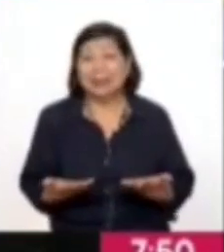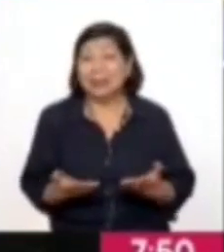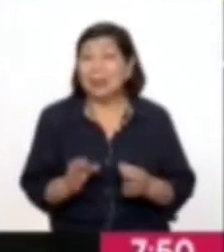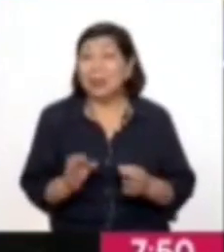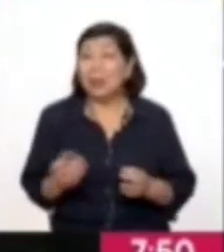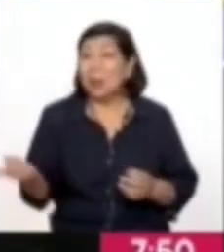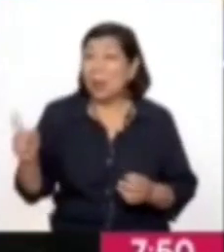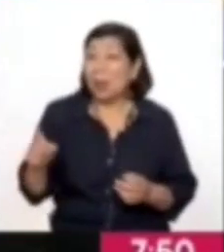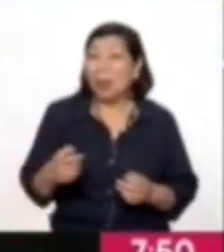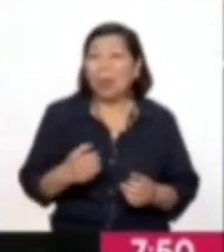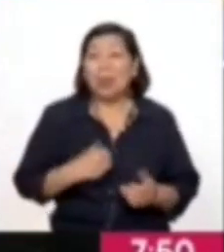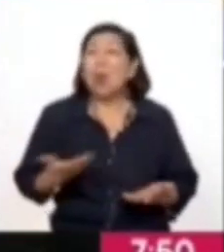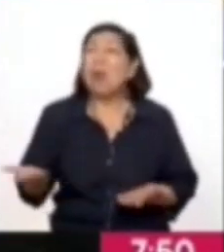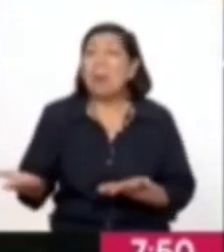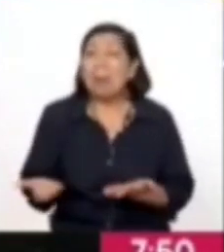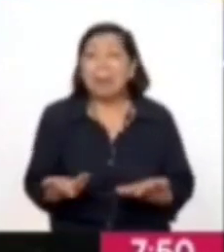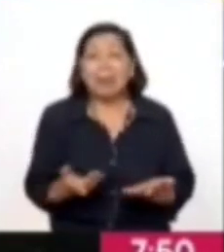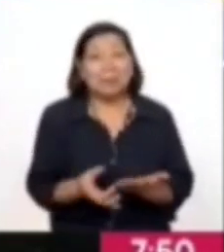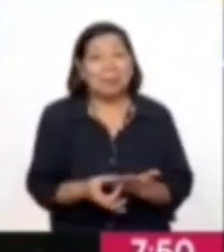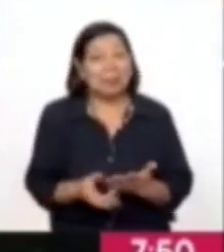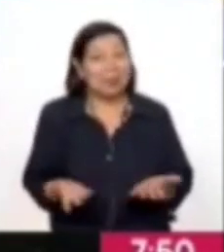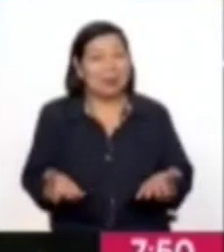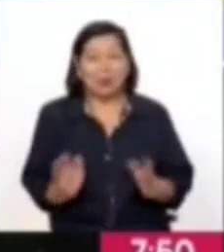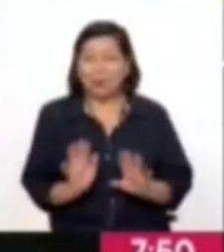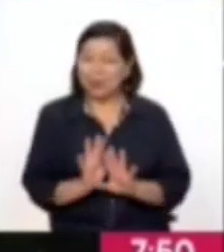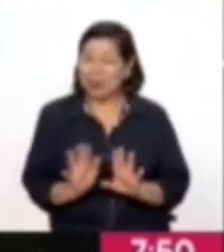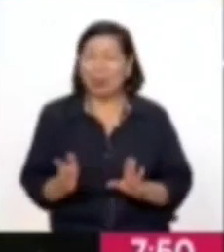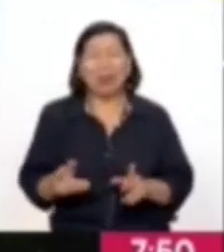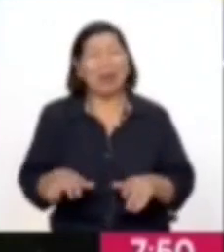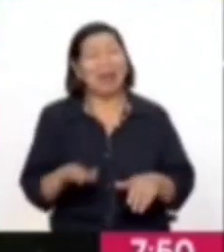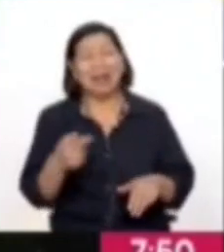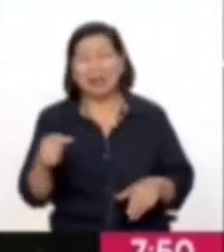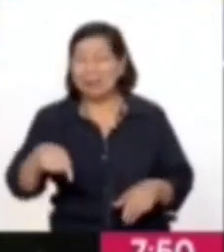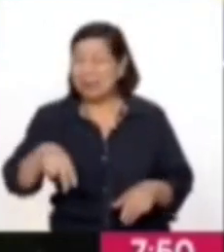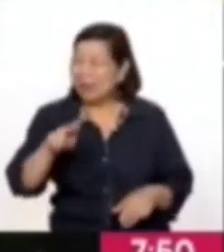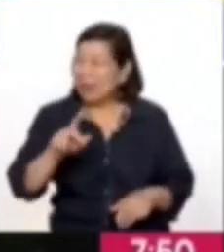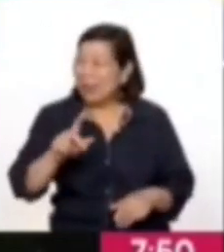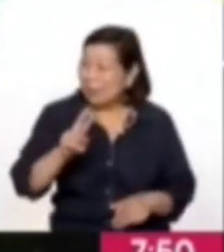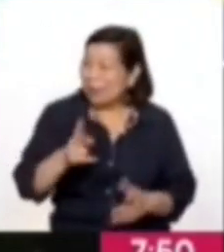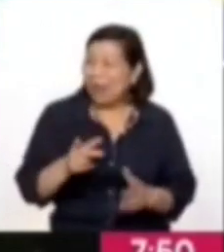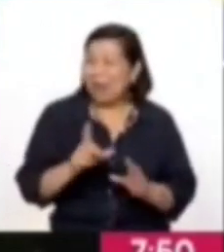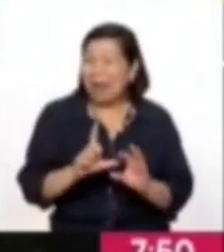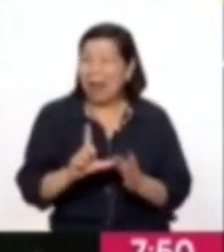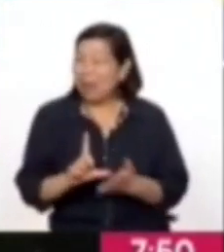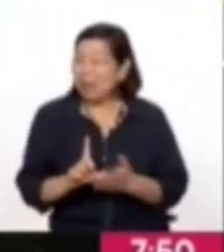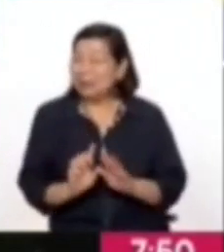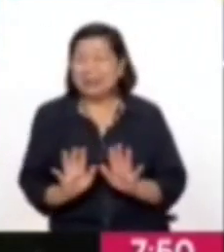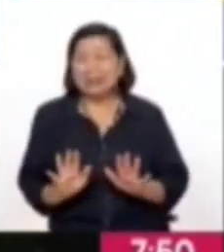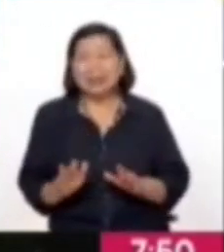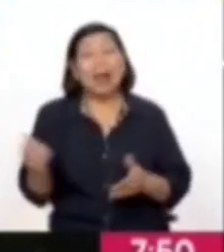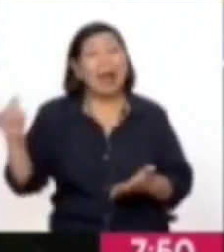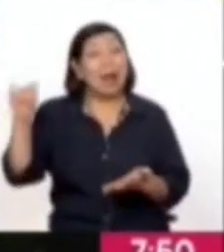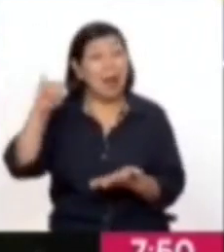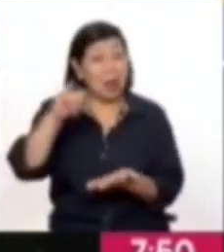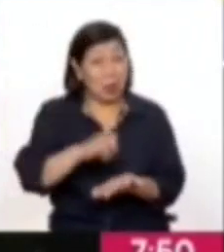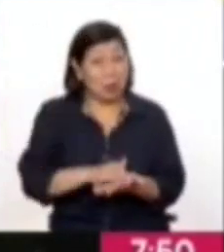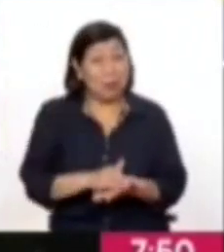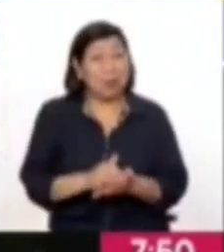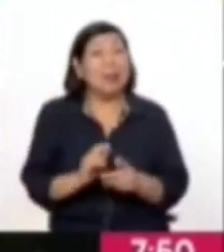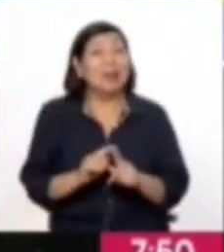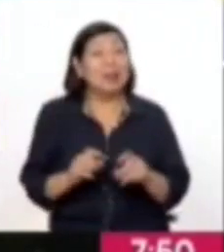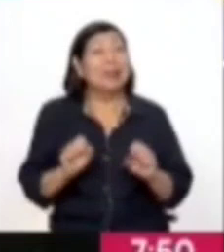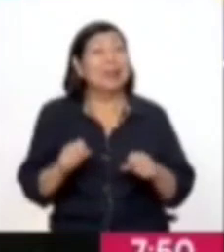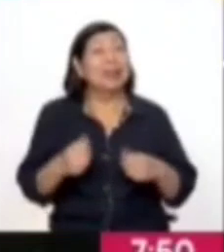no arriesgas tú a tu hijo, ¿no? A tu esposa. Totalmente, Eso totalmente. está No arriesga la clarísimo. familia. El Así es. aeropuerto de